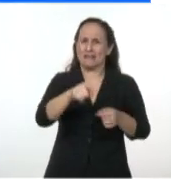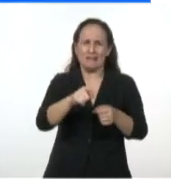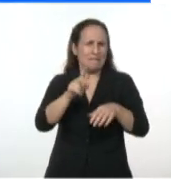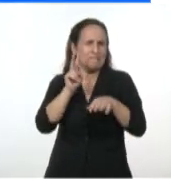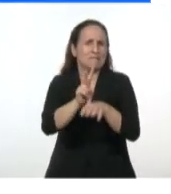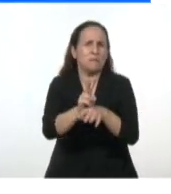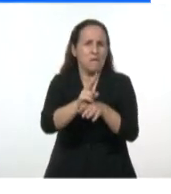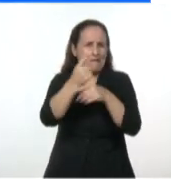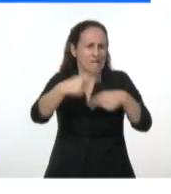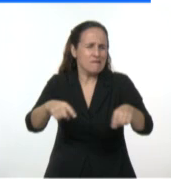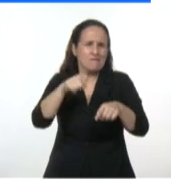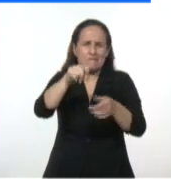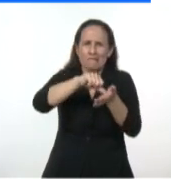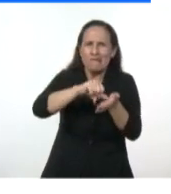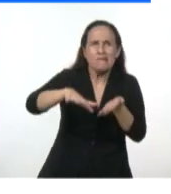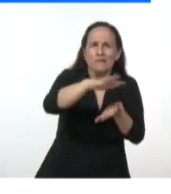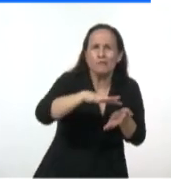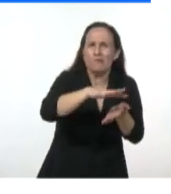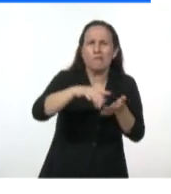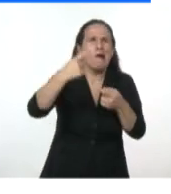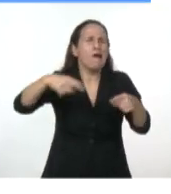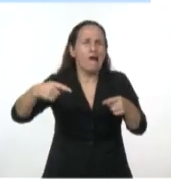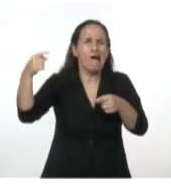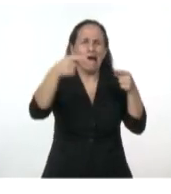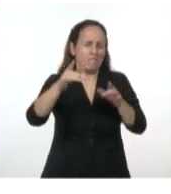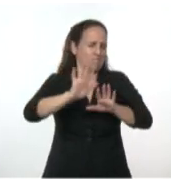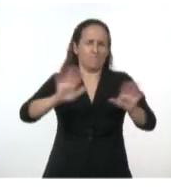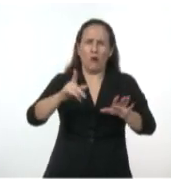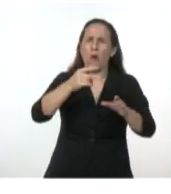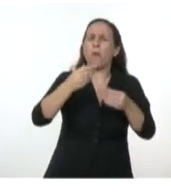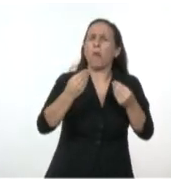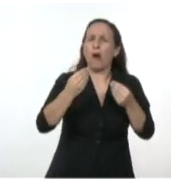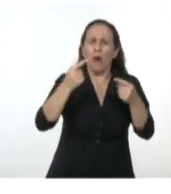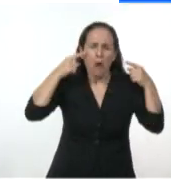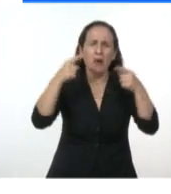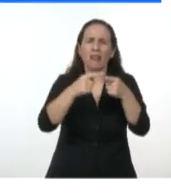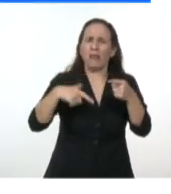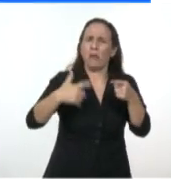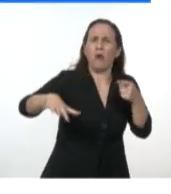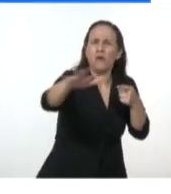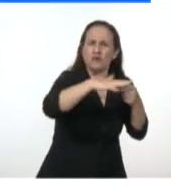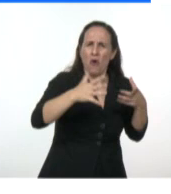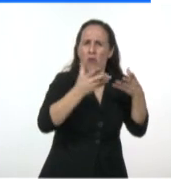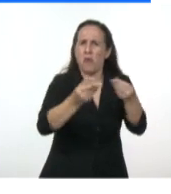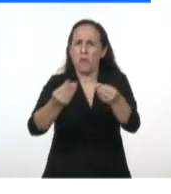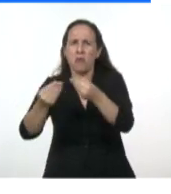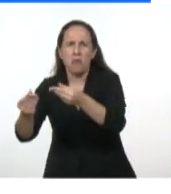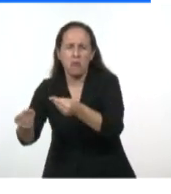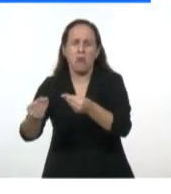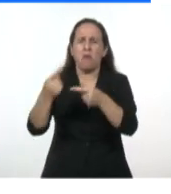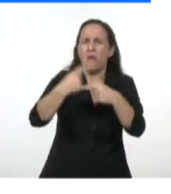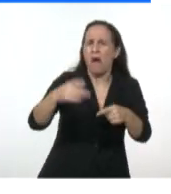esos agravios e indignidades que en la sujeción al bien común se ve impulsado a soportar como